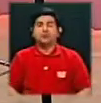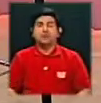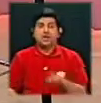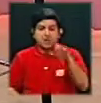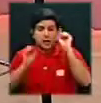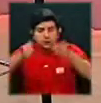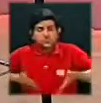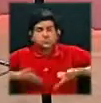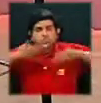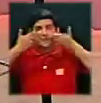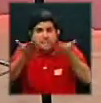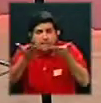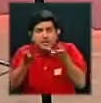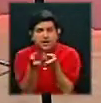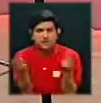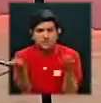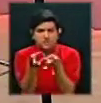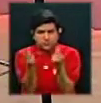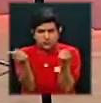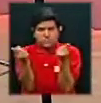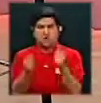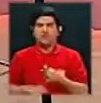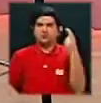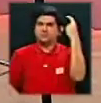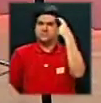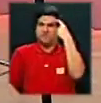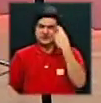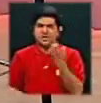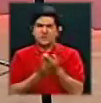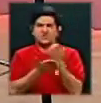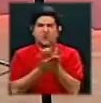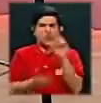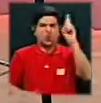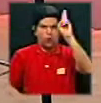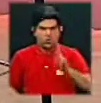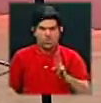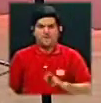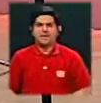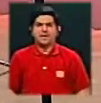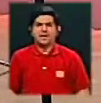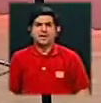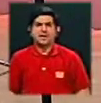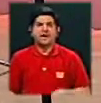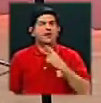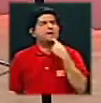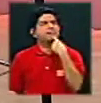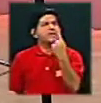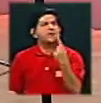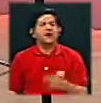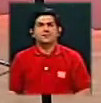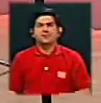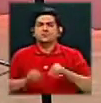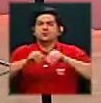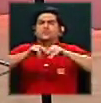rinda frutos a la economía costarricense, que digámoslo así,